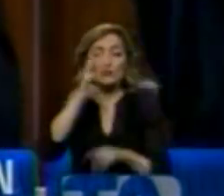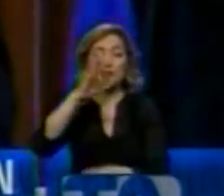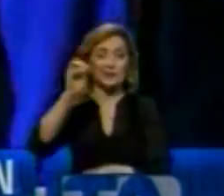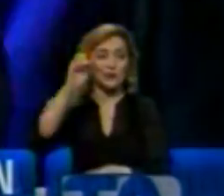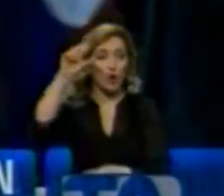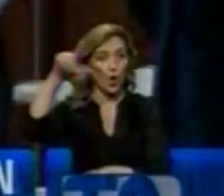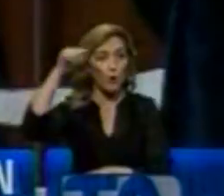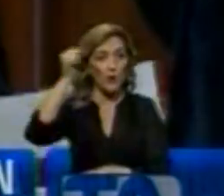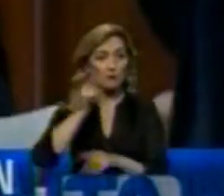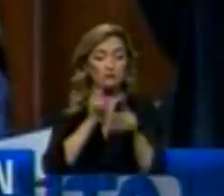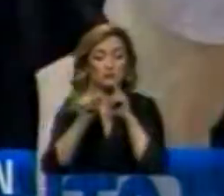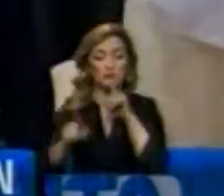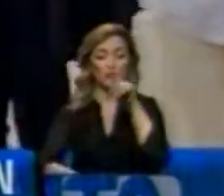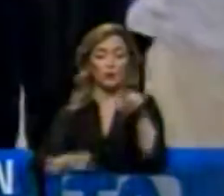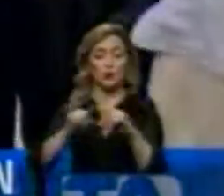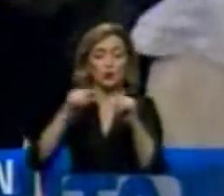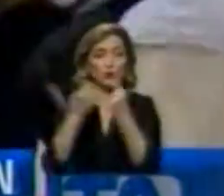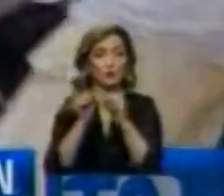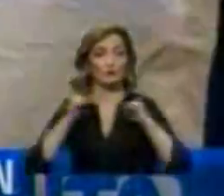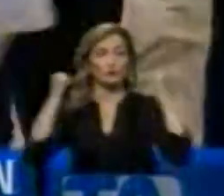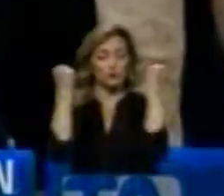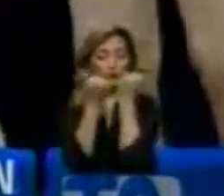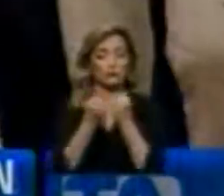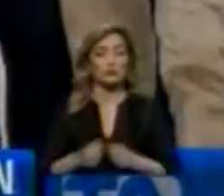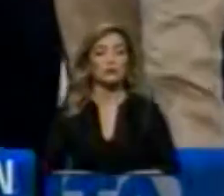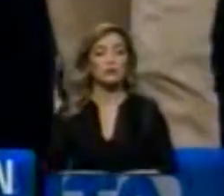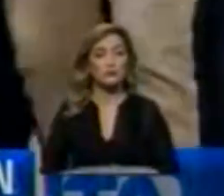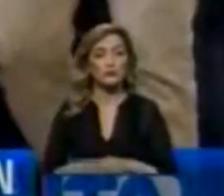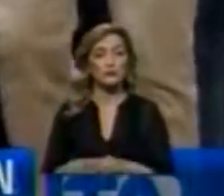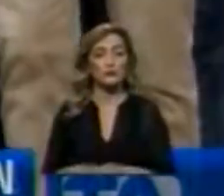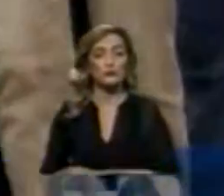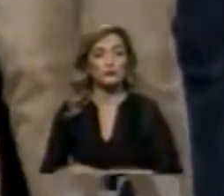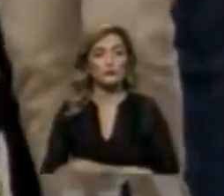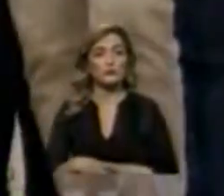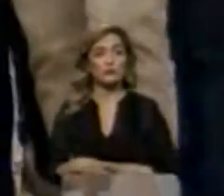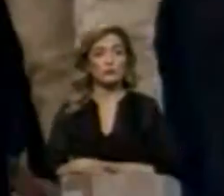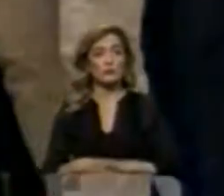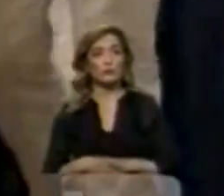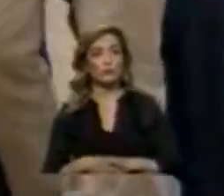gobierno ha sostenido con varios sectores sociales. Carlos Acoto, 24 horas.